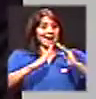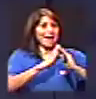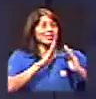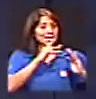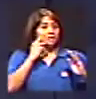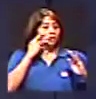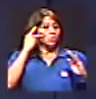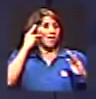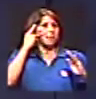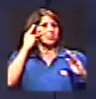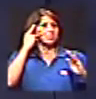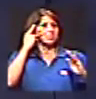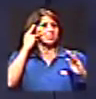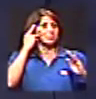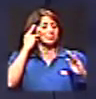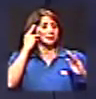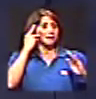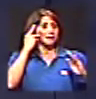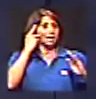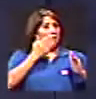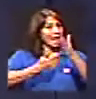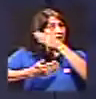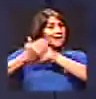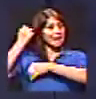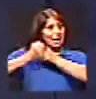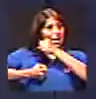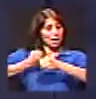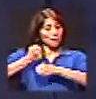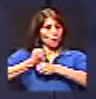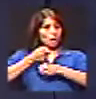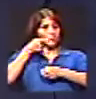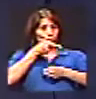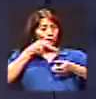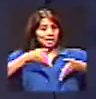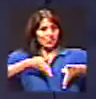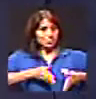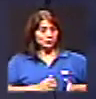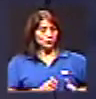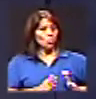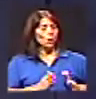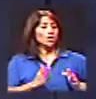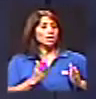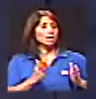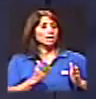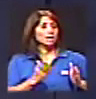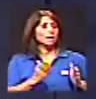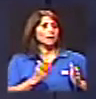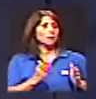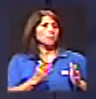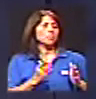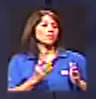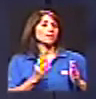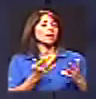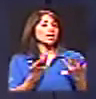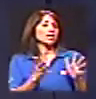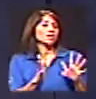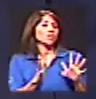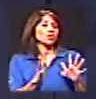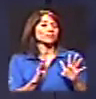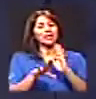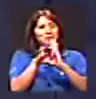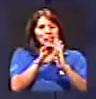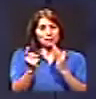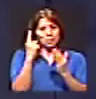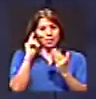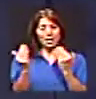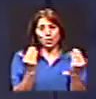cosa que en esa época, en la época que usted nació, y tal vez la comparación, en la época que yo nací ya existía